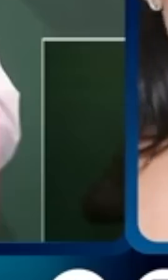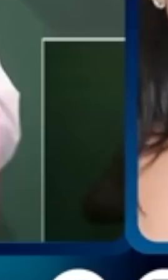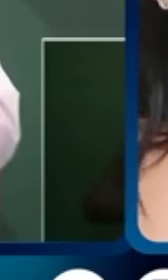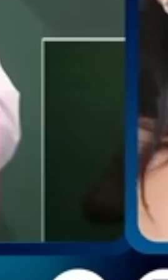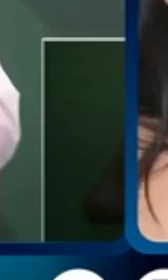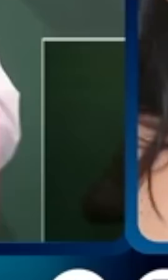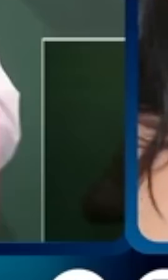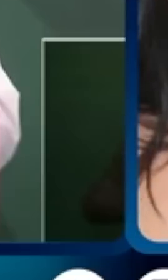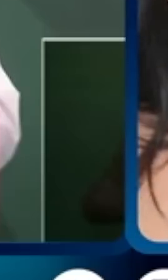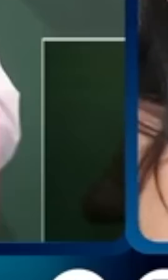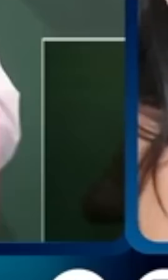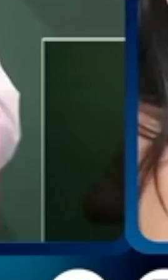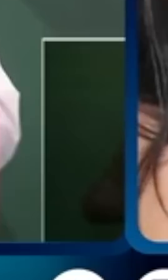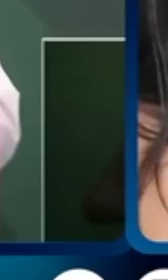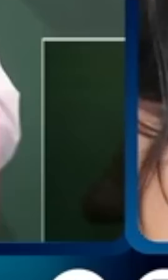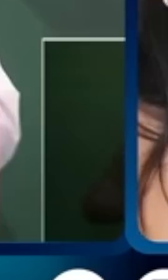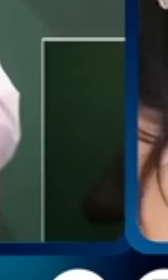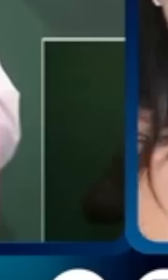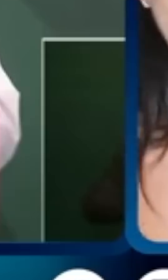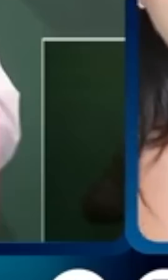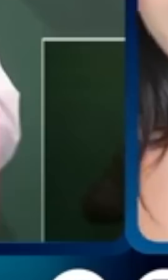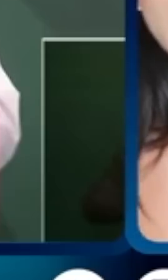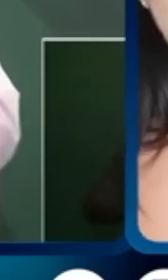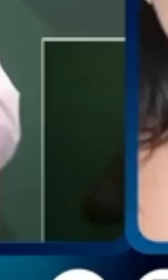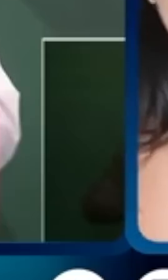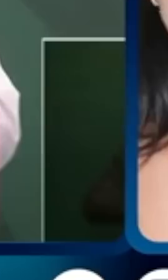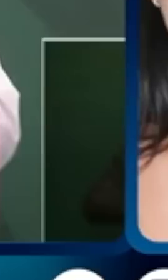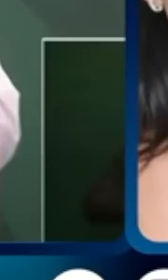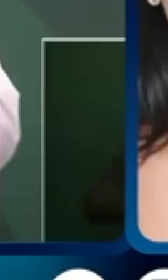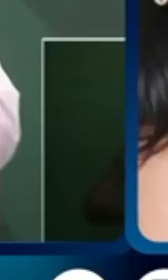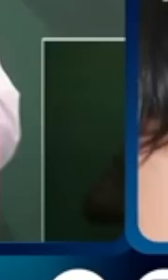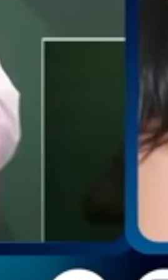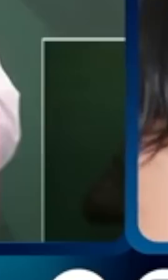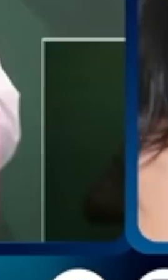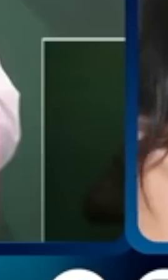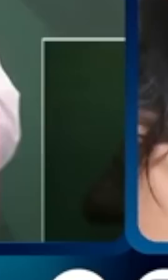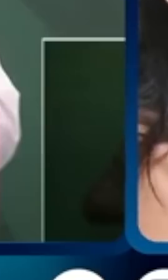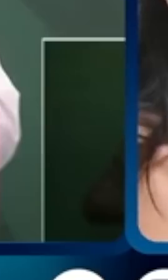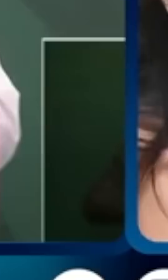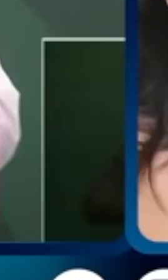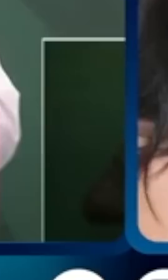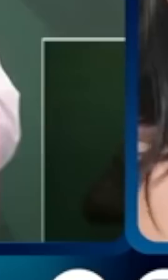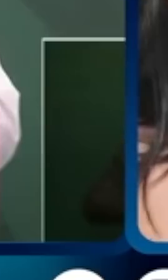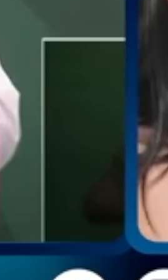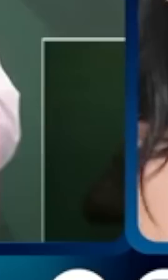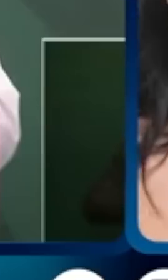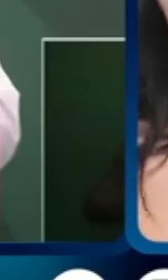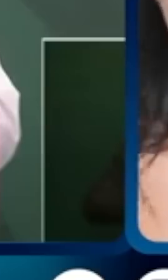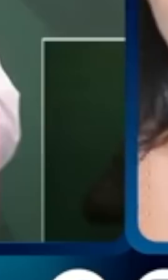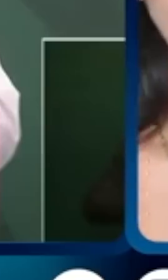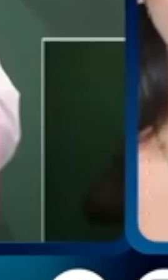para hacer una entrevista en un medio de política traerse a derbez y diciendo de vez que él podría ser un auténtico líder de